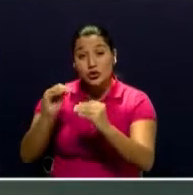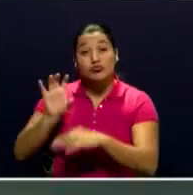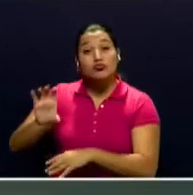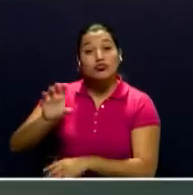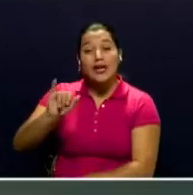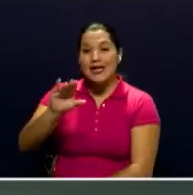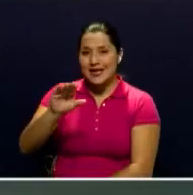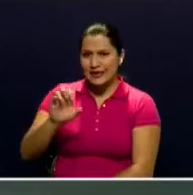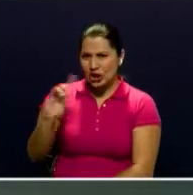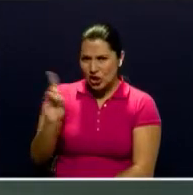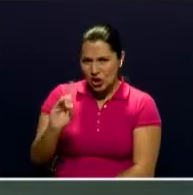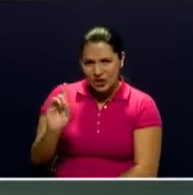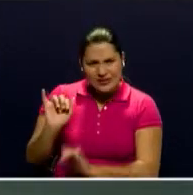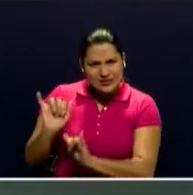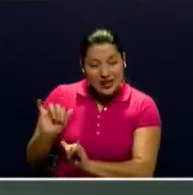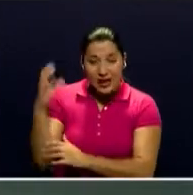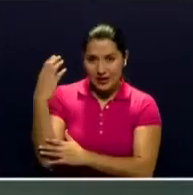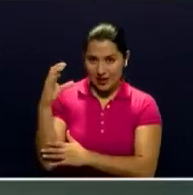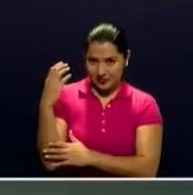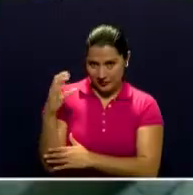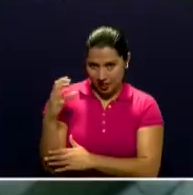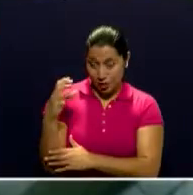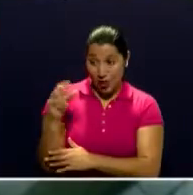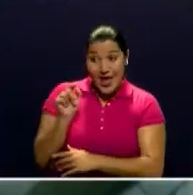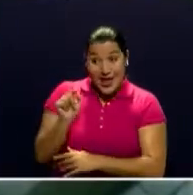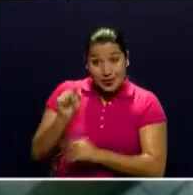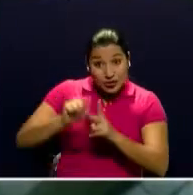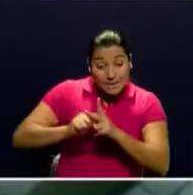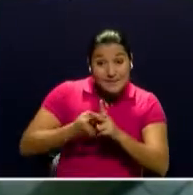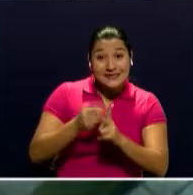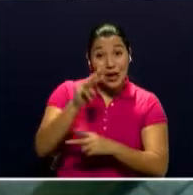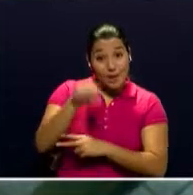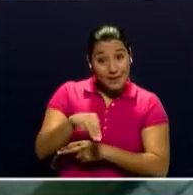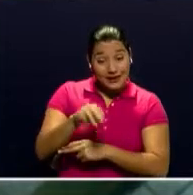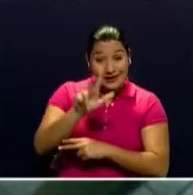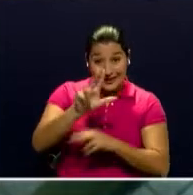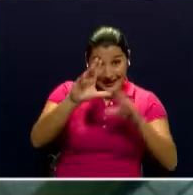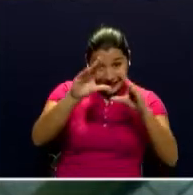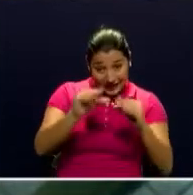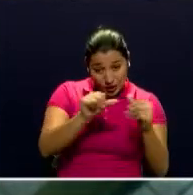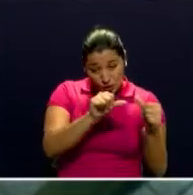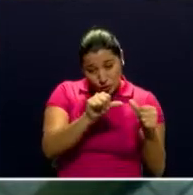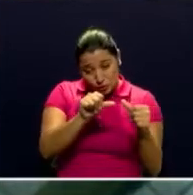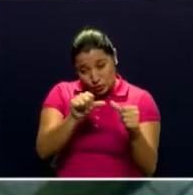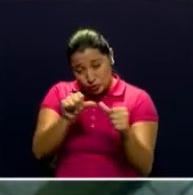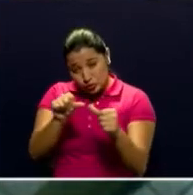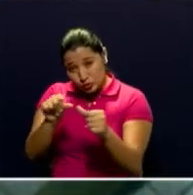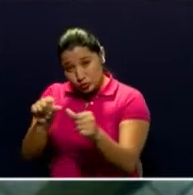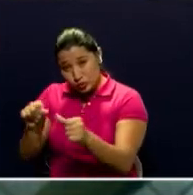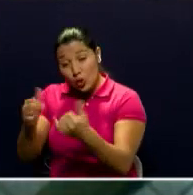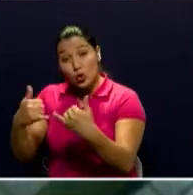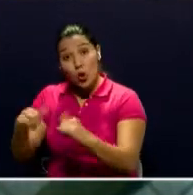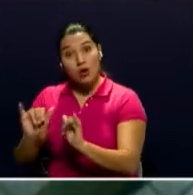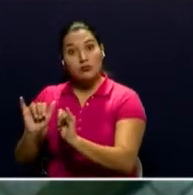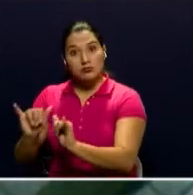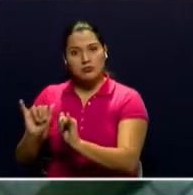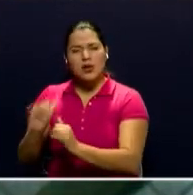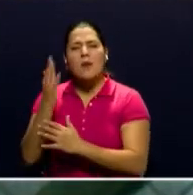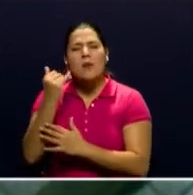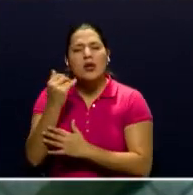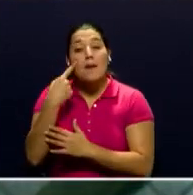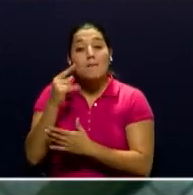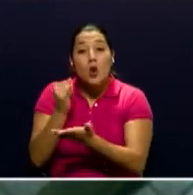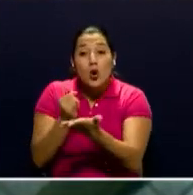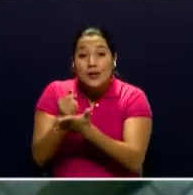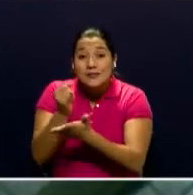Cartago. La diligencia judicial comenzó el martes a las 3 de la tarde y se realiza por la investigación sobre la